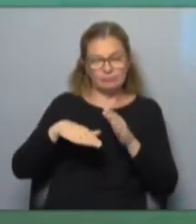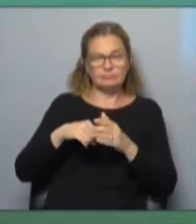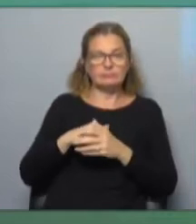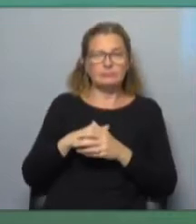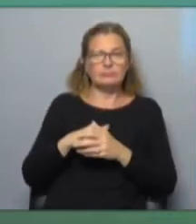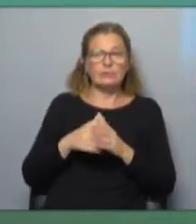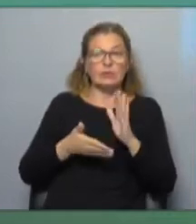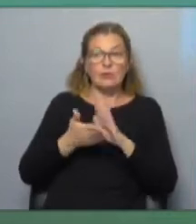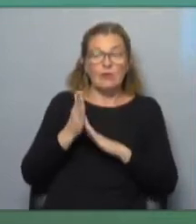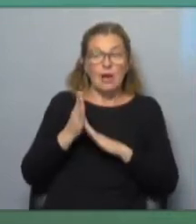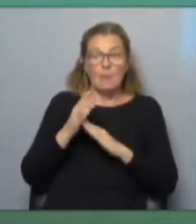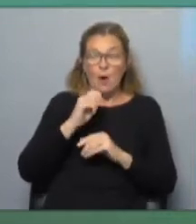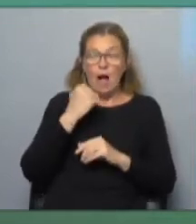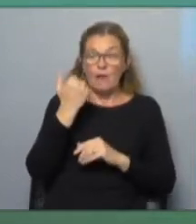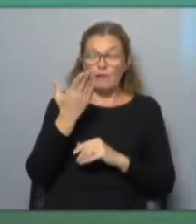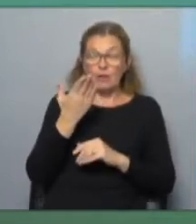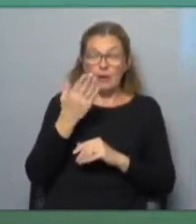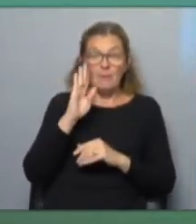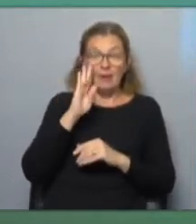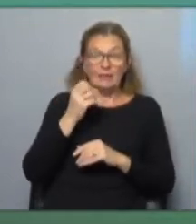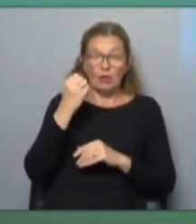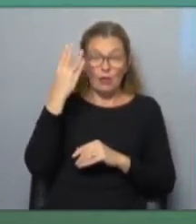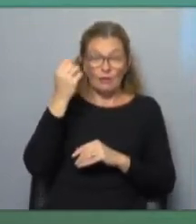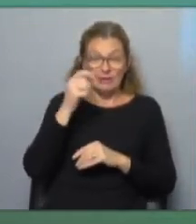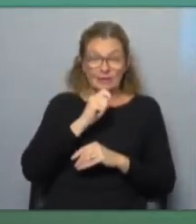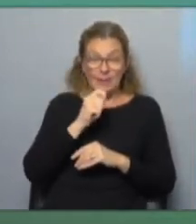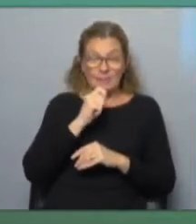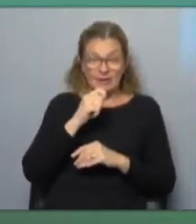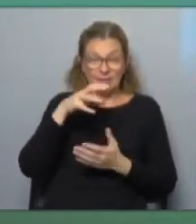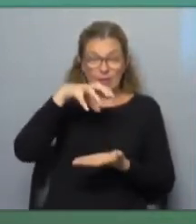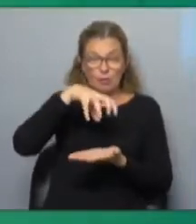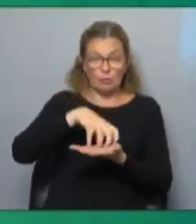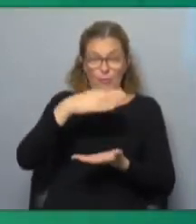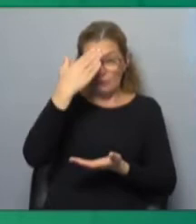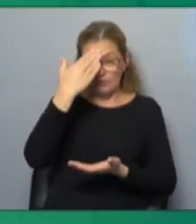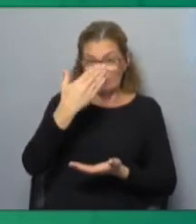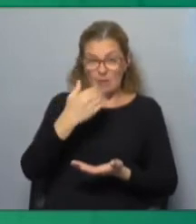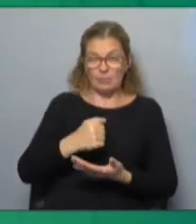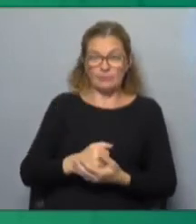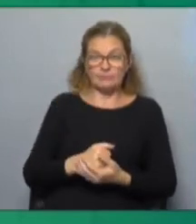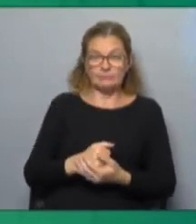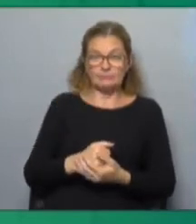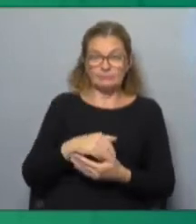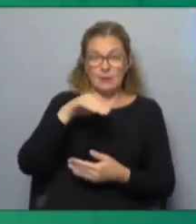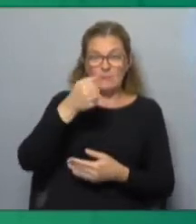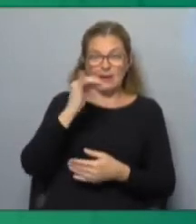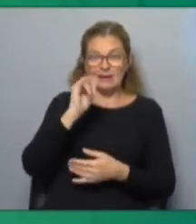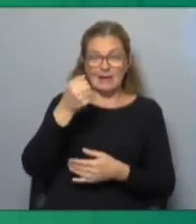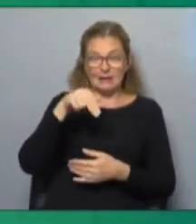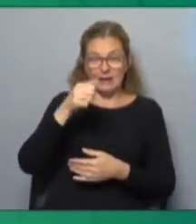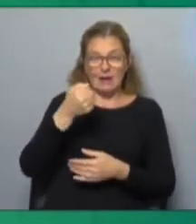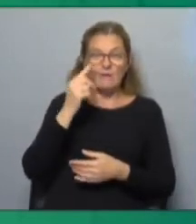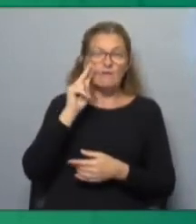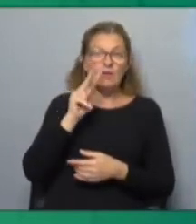Bueno, nos vamos de nuevo a exteriores porque parece que hay conferencia de prensa allí en la sede del Frente Amplio Es cierto Mariana vemos, escuchamos